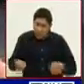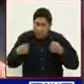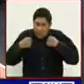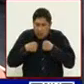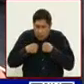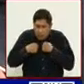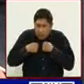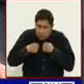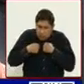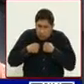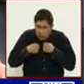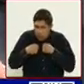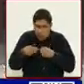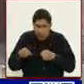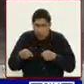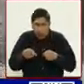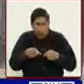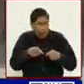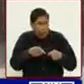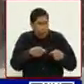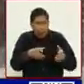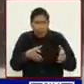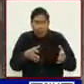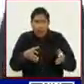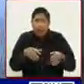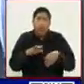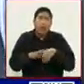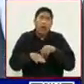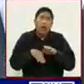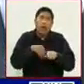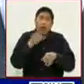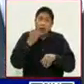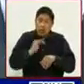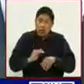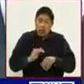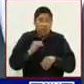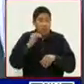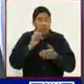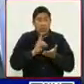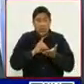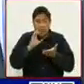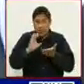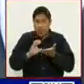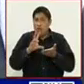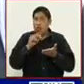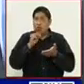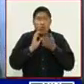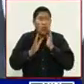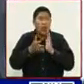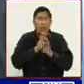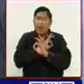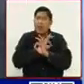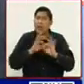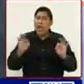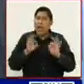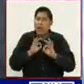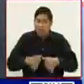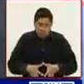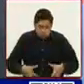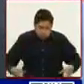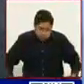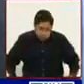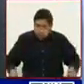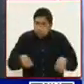está en la casa que me entrega por defensoría a mí. La pequeña es discapacitada, no habla nada, está con